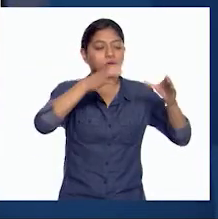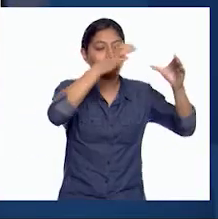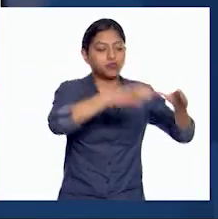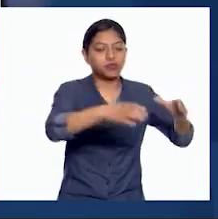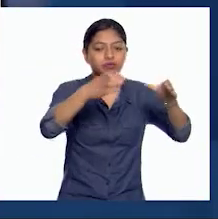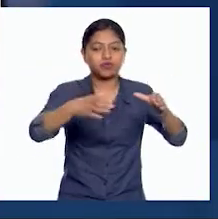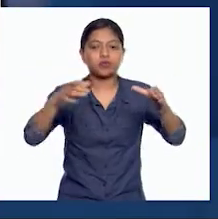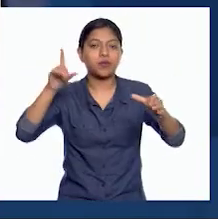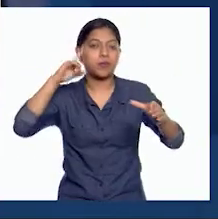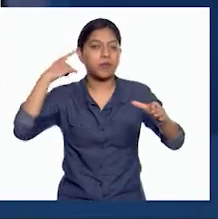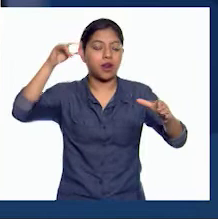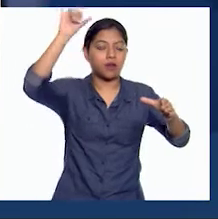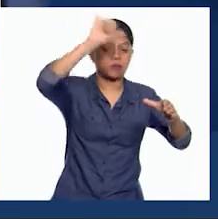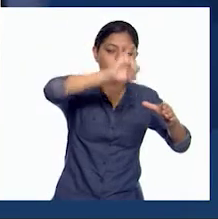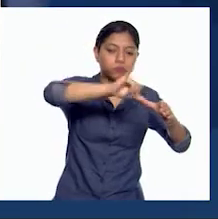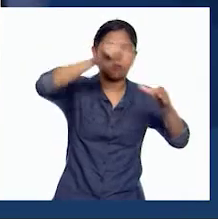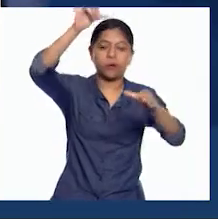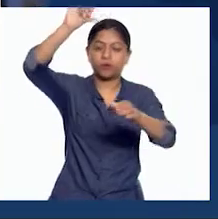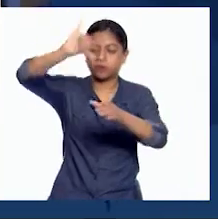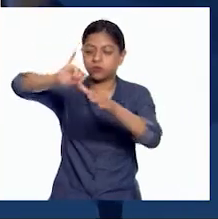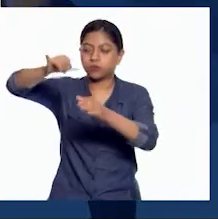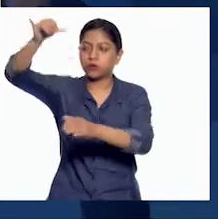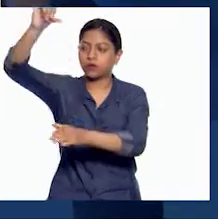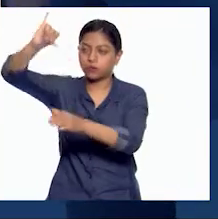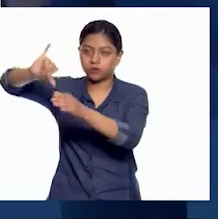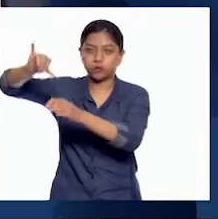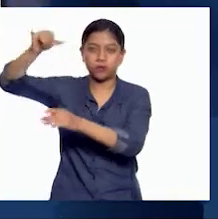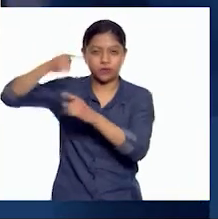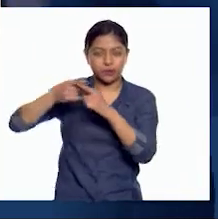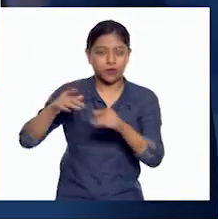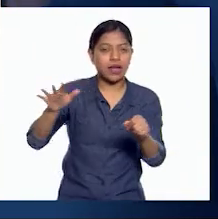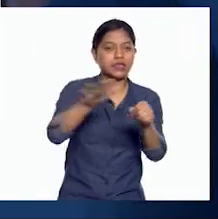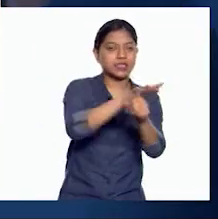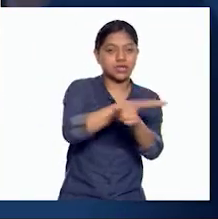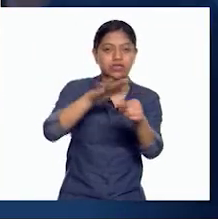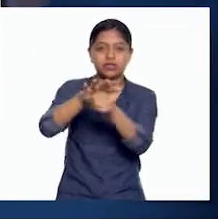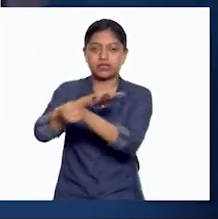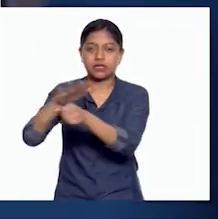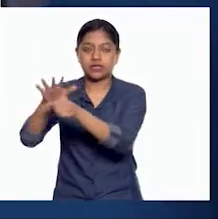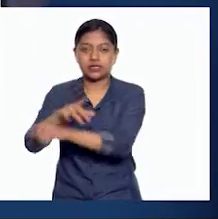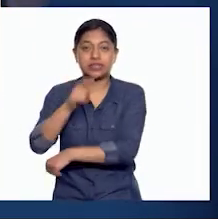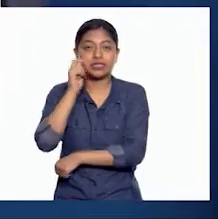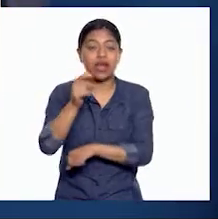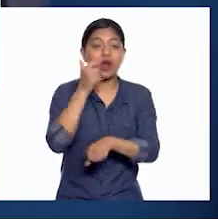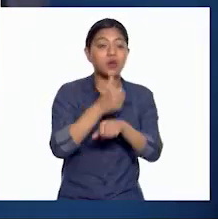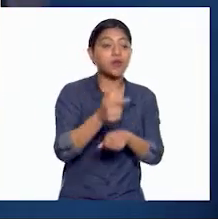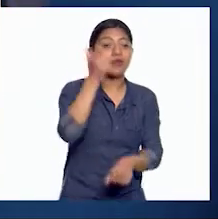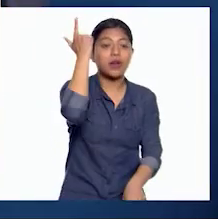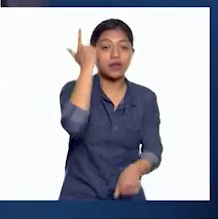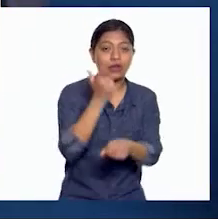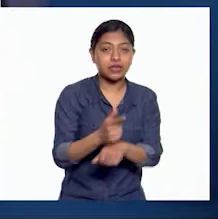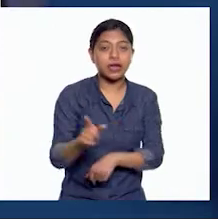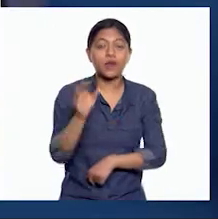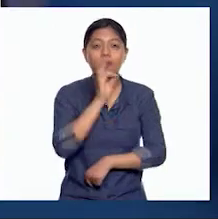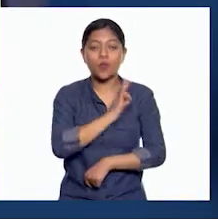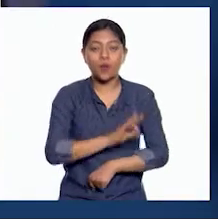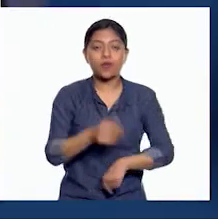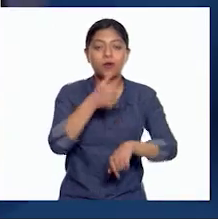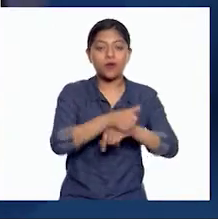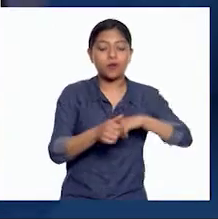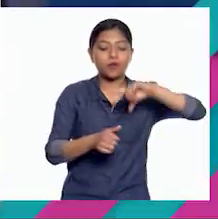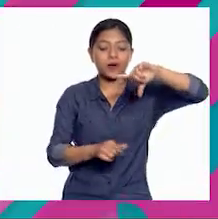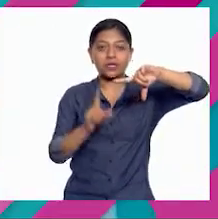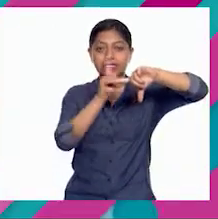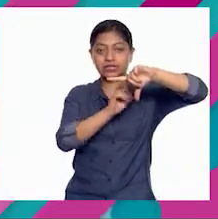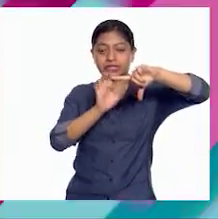tamaño. Entonces, pensé que lo que buscamos es un número que divida exactamente al 150 y al